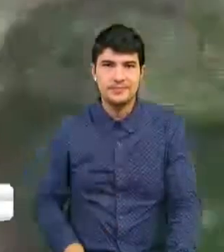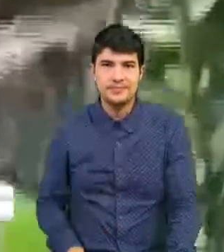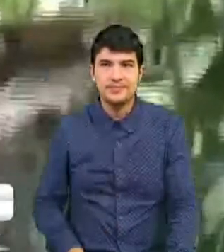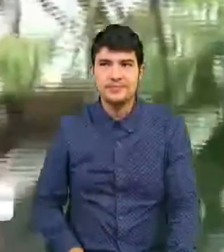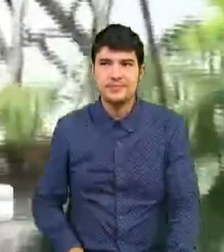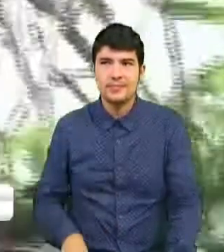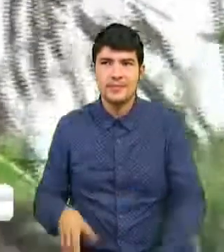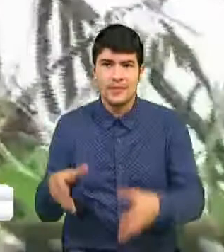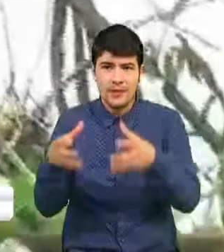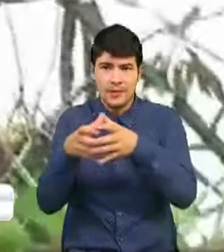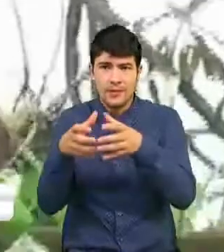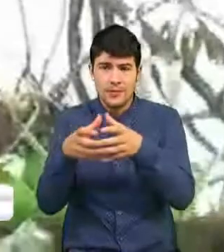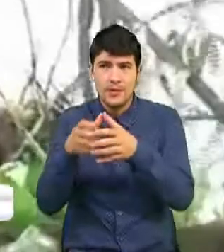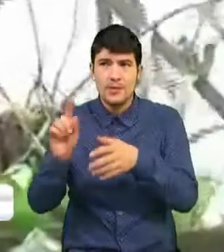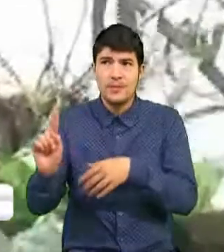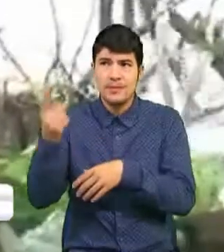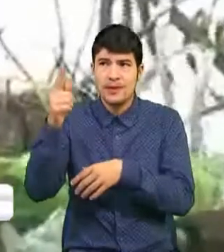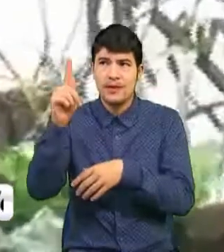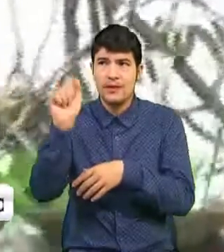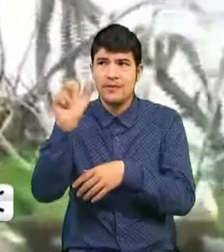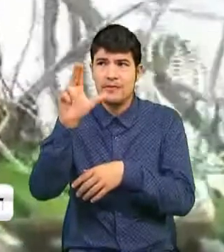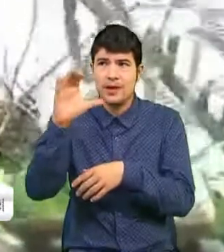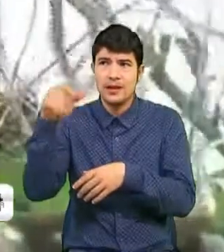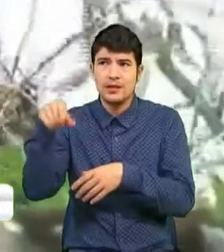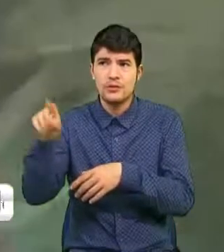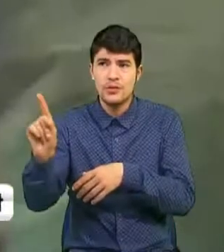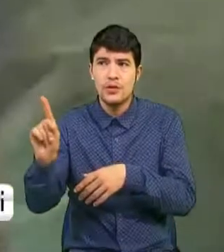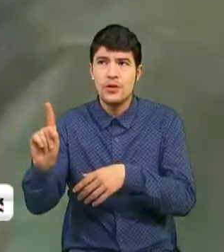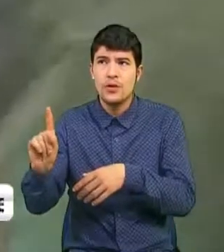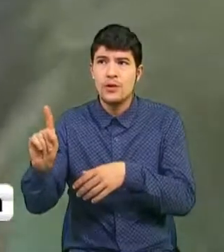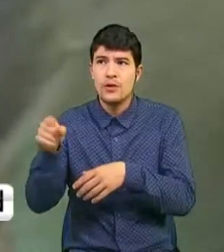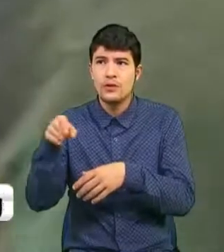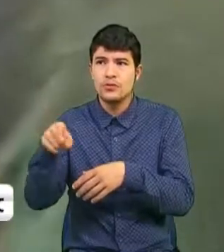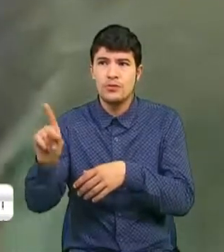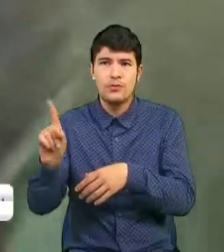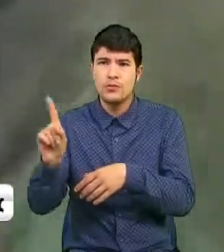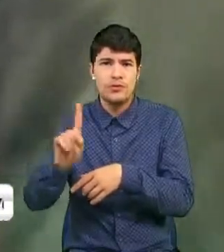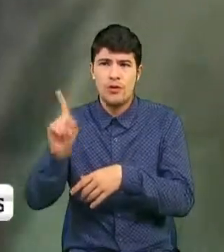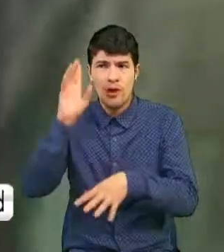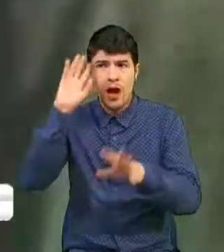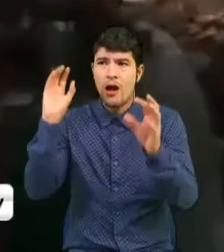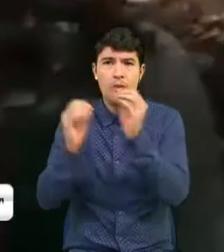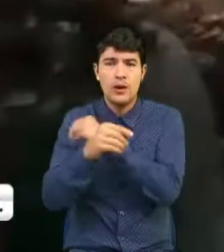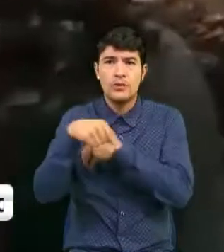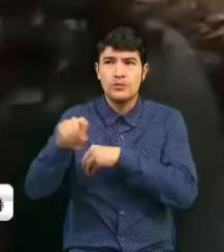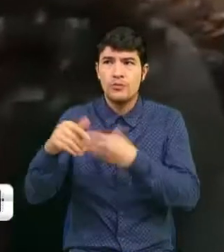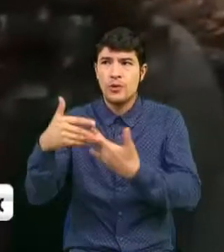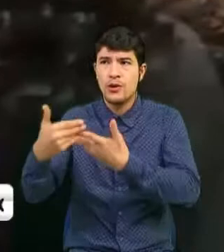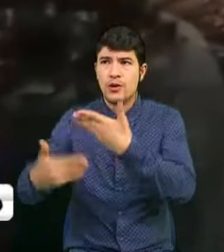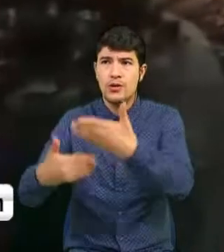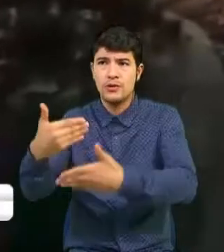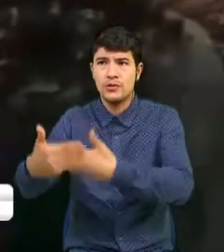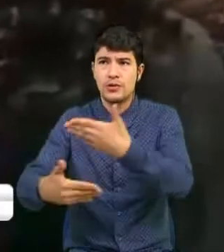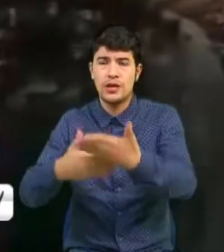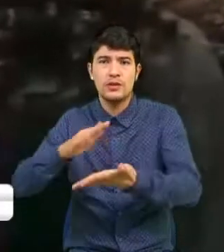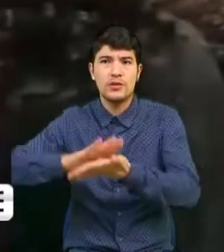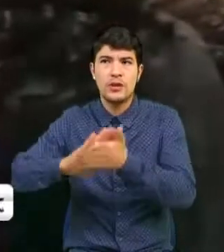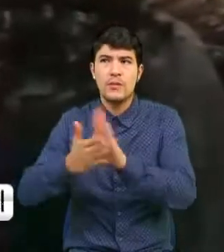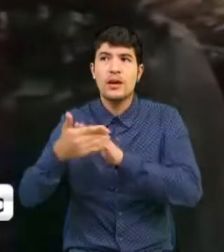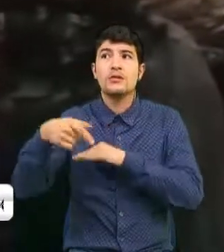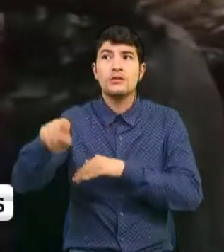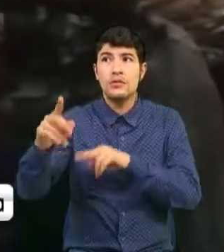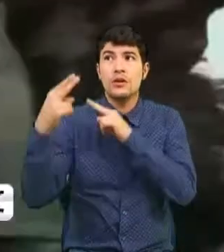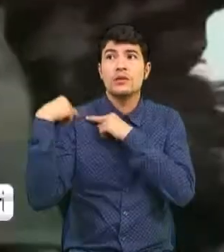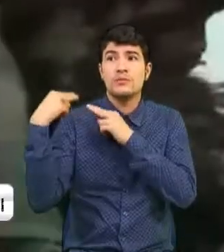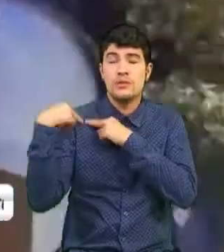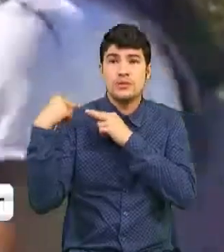Presuntos guerrilleros del Frente Primero de las FARC, bando que se declaró en disidencia al no estar de acuerdo con el proceso de paz, serían los responsables